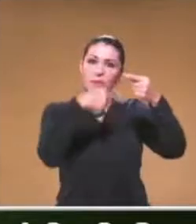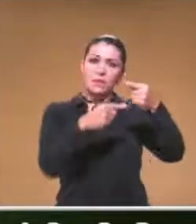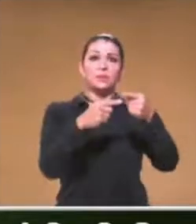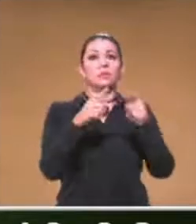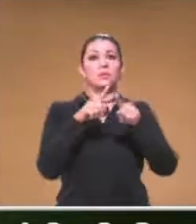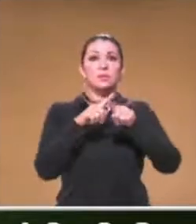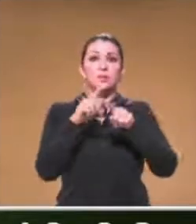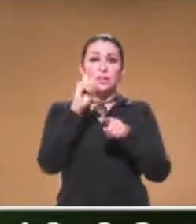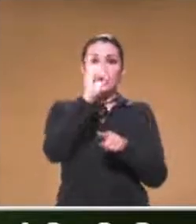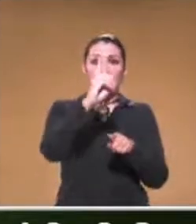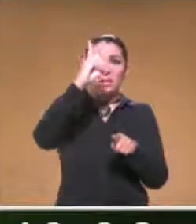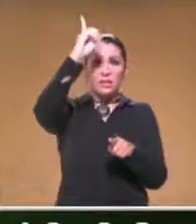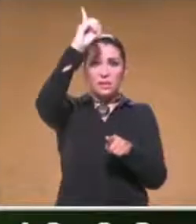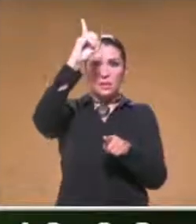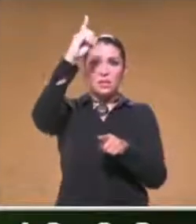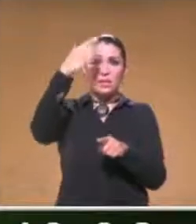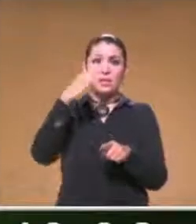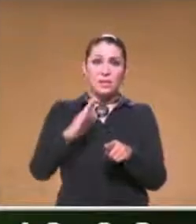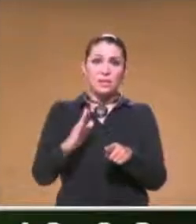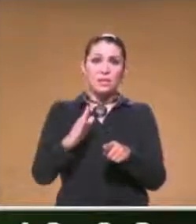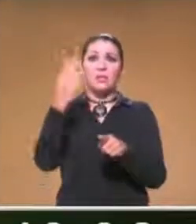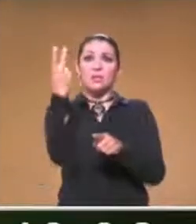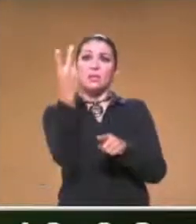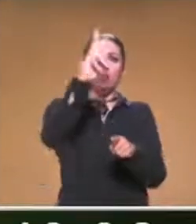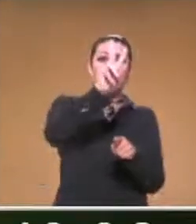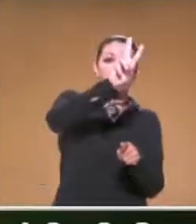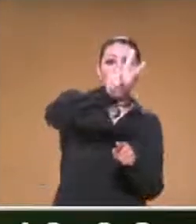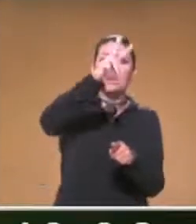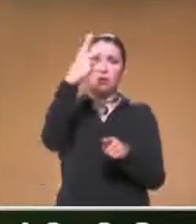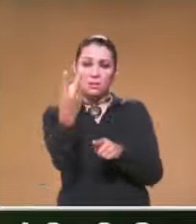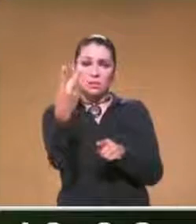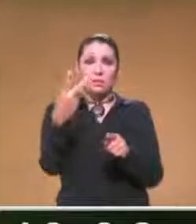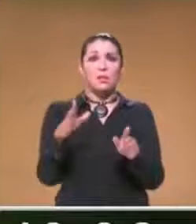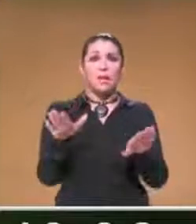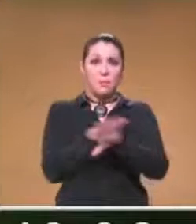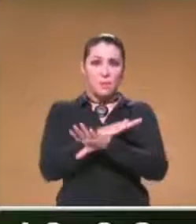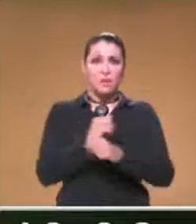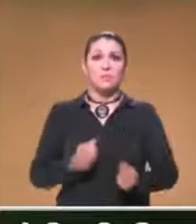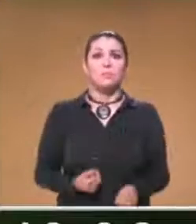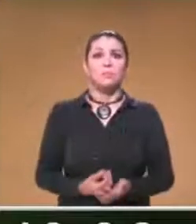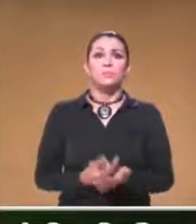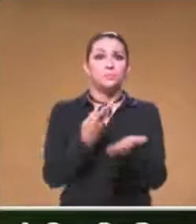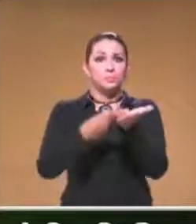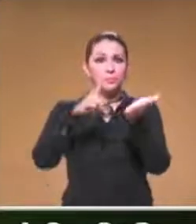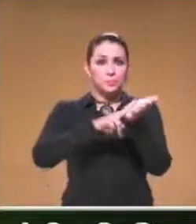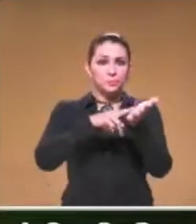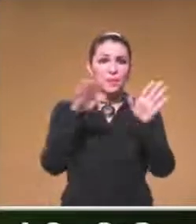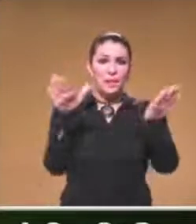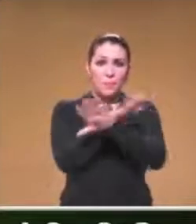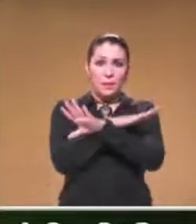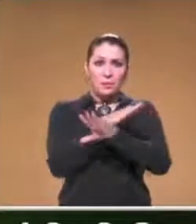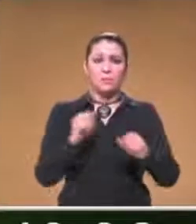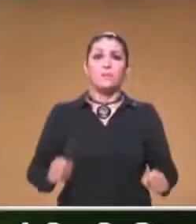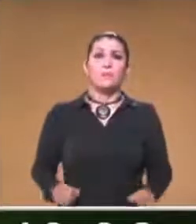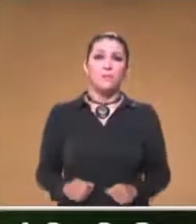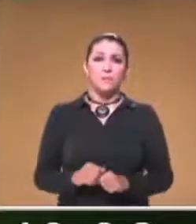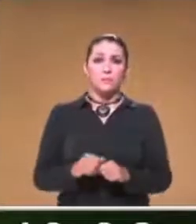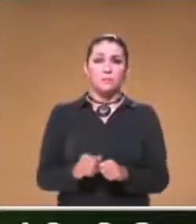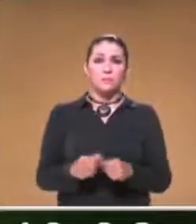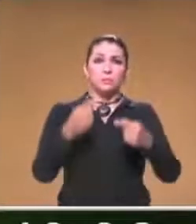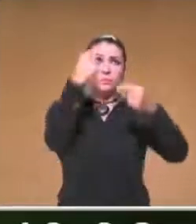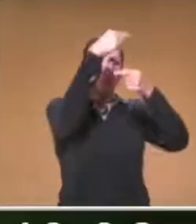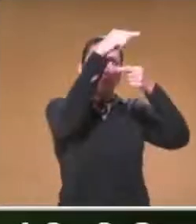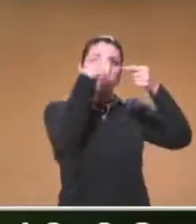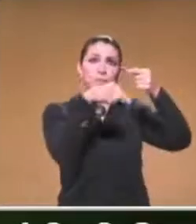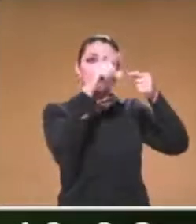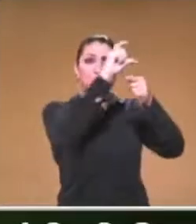viceversa? Viceversa significa lo contrario o al revés. Es decir, que vamos a ver fracciones decimales, escritura decimal y